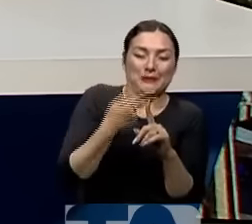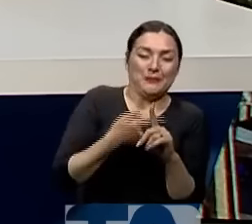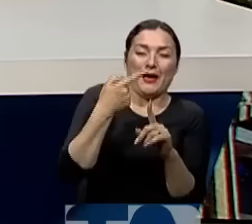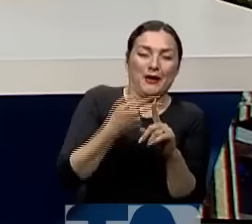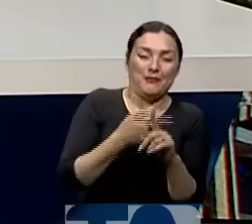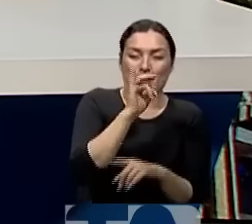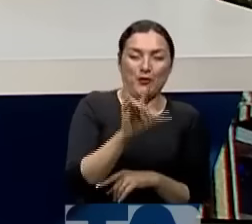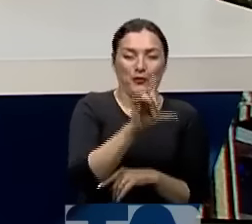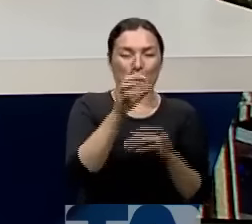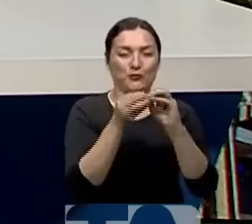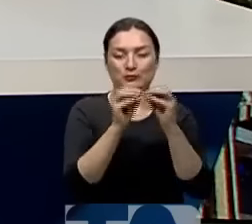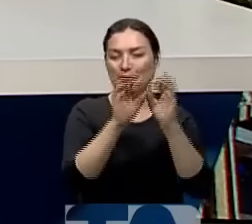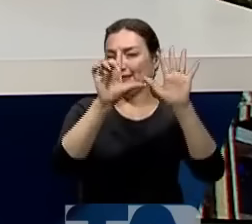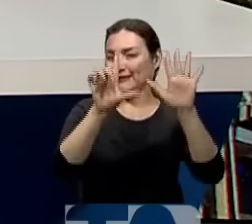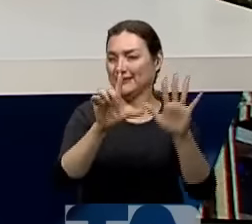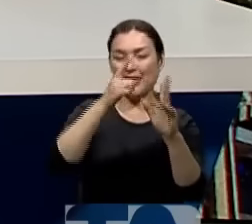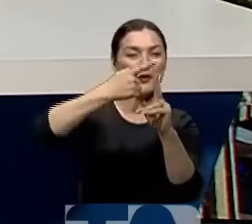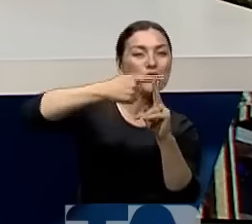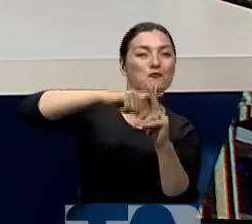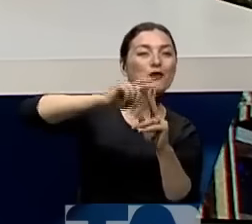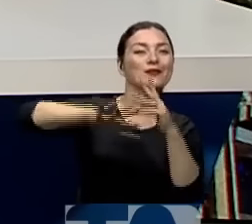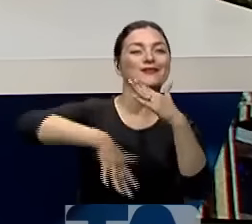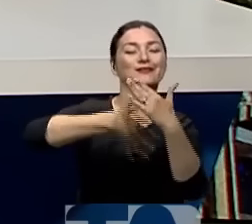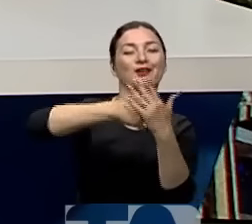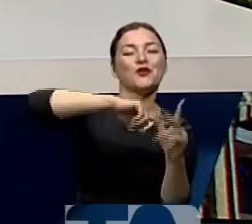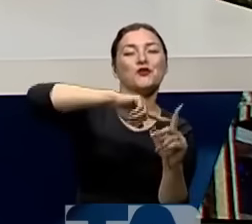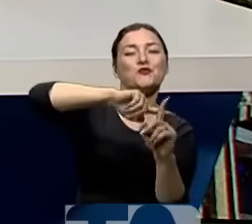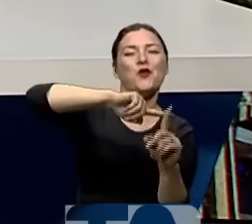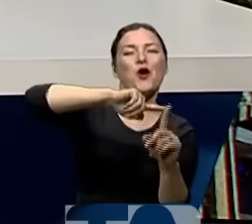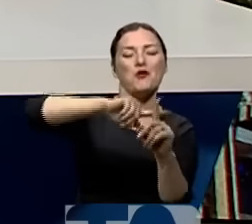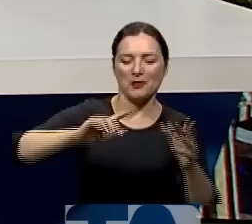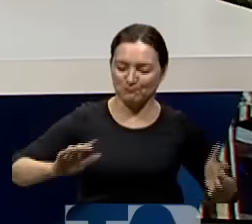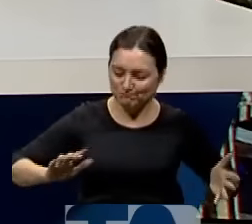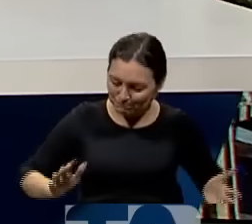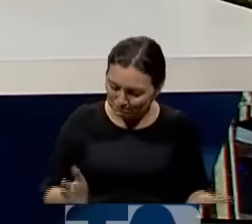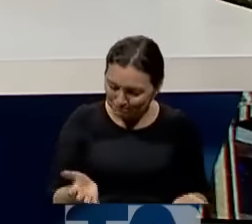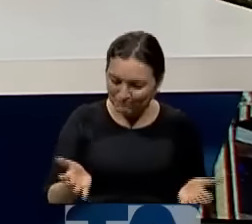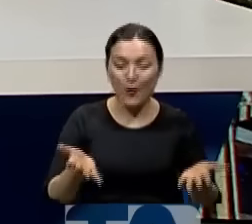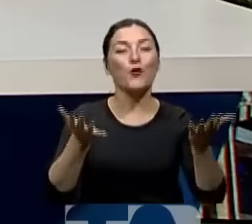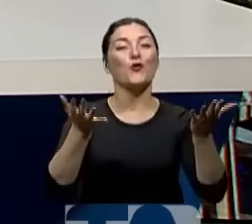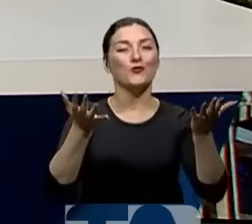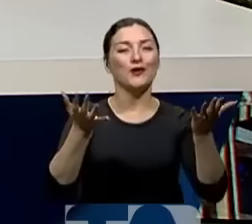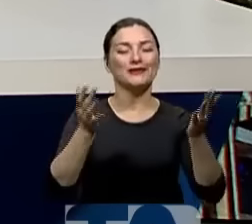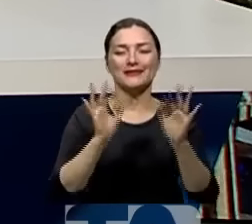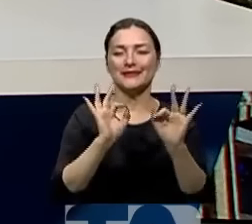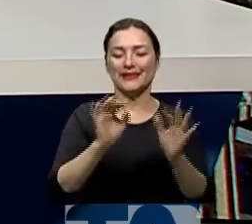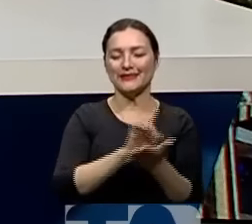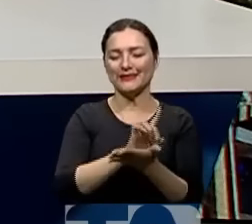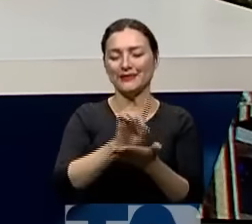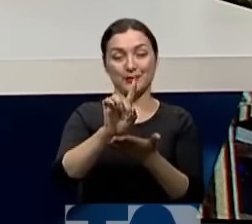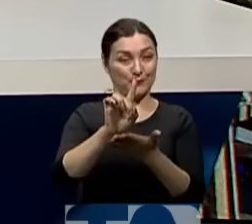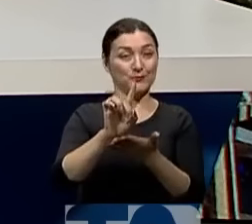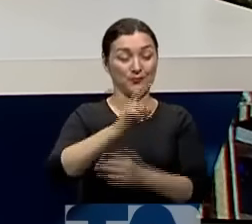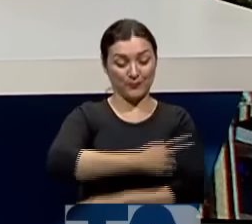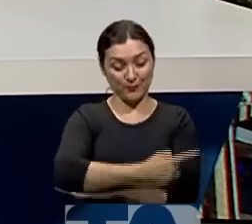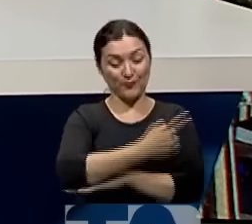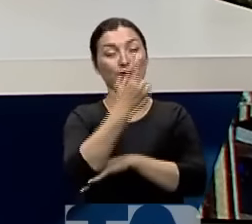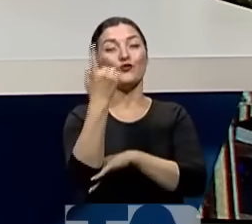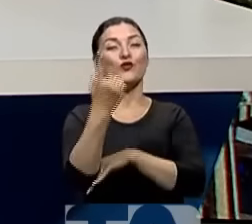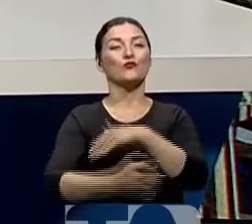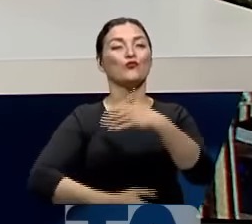del 2024, pero como ya lo decía Gaby, toda la buena onda, toda la buena vibra para que tengamos una excelente semana, un excelente día también